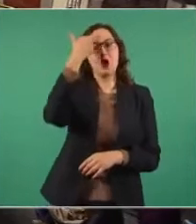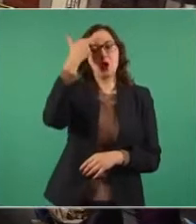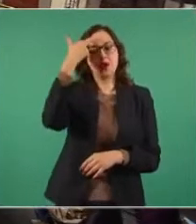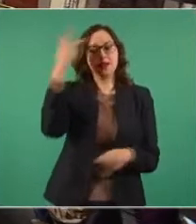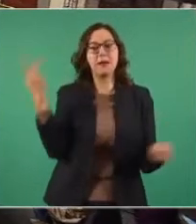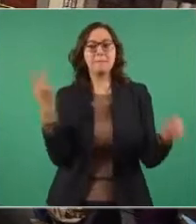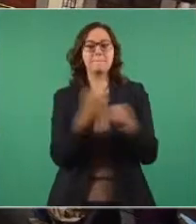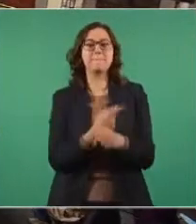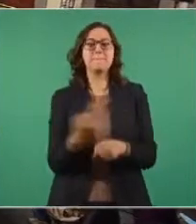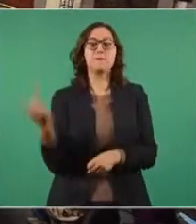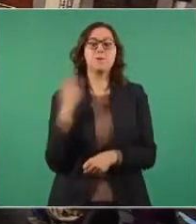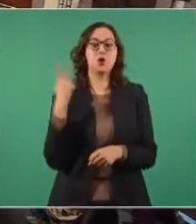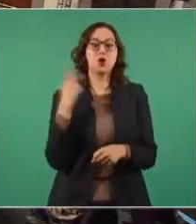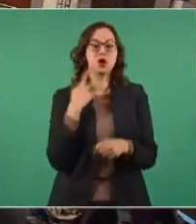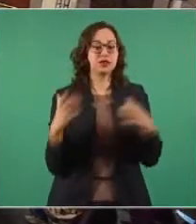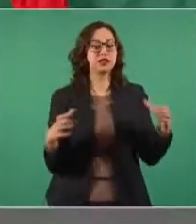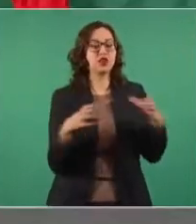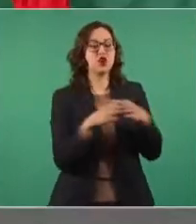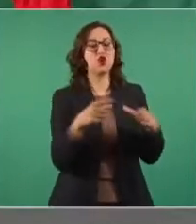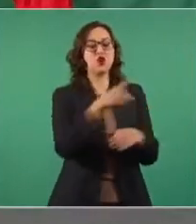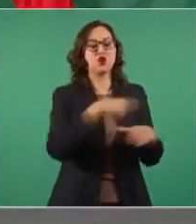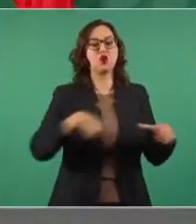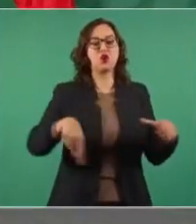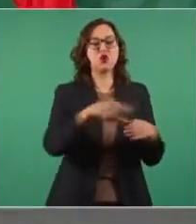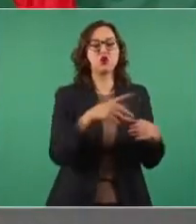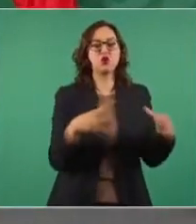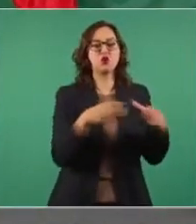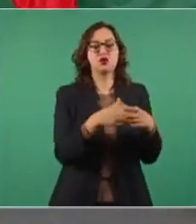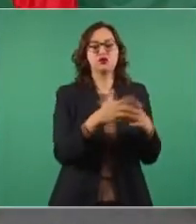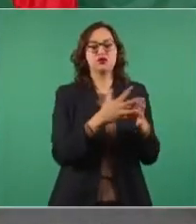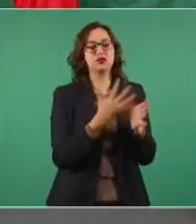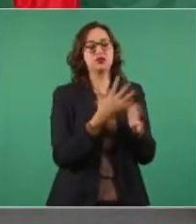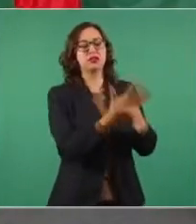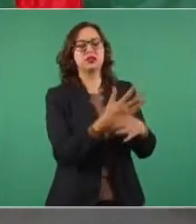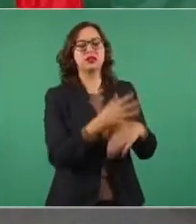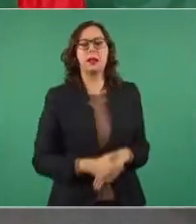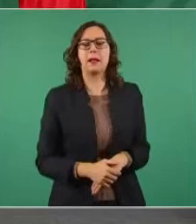caciques decían mi gente